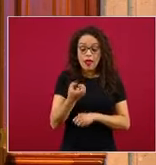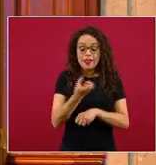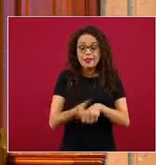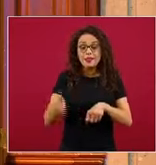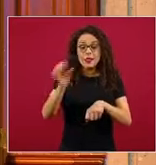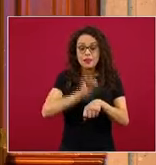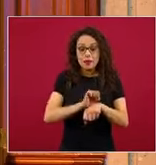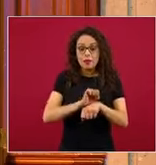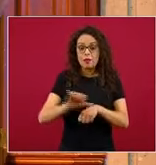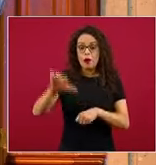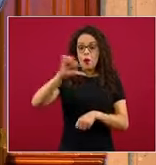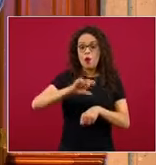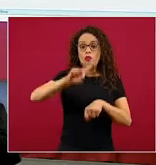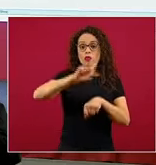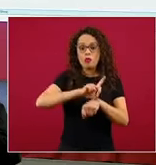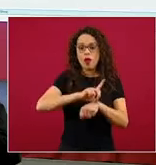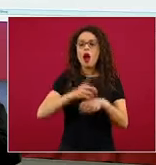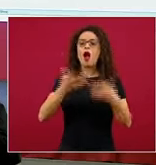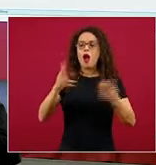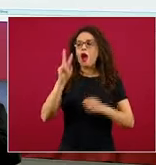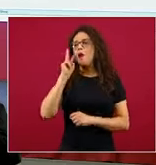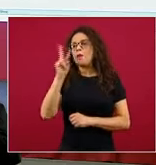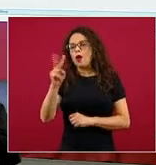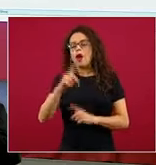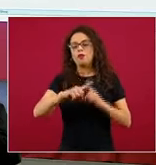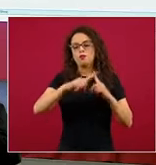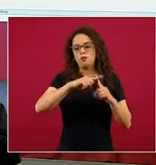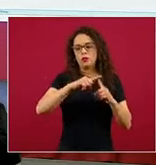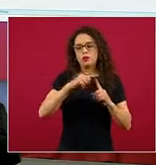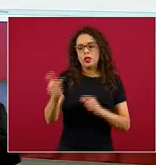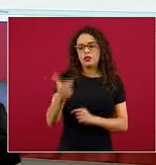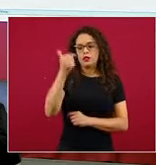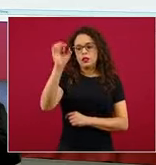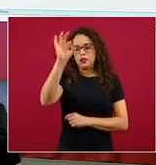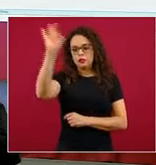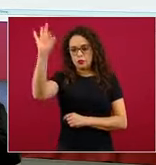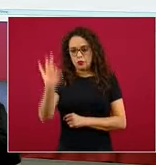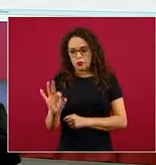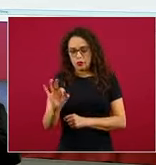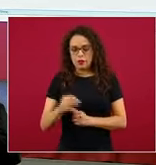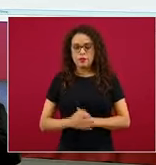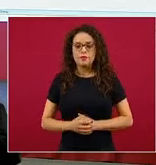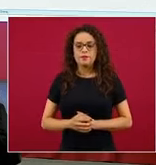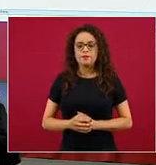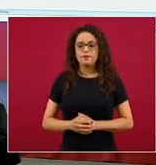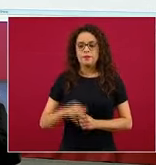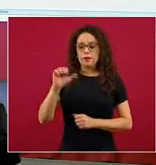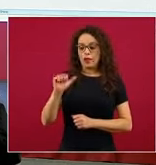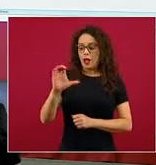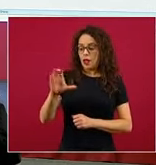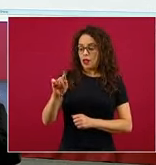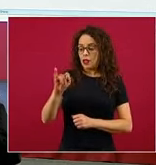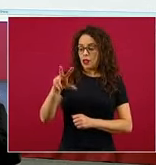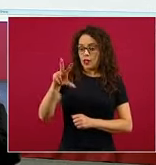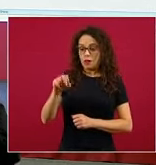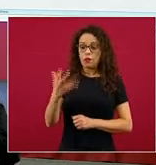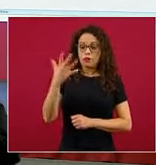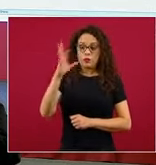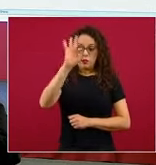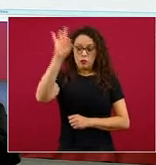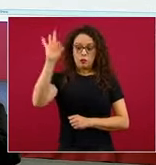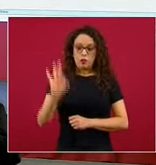el día de hoy, pues esta diferencia es positiva con este más 7%. Nuestro indicador de casos activos, 5%,